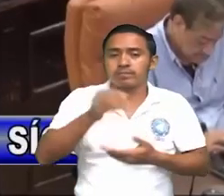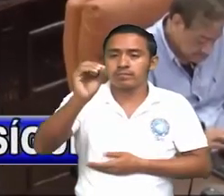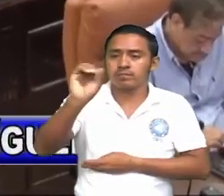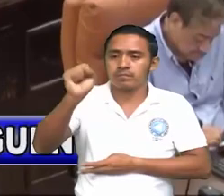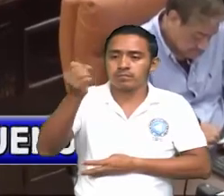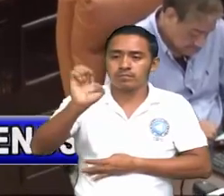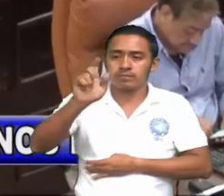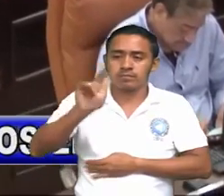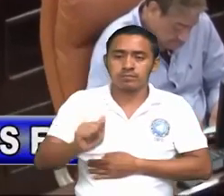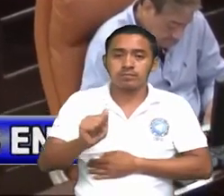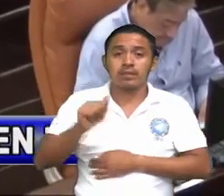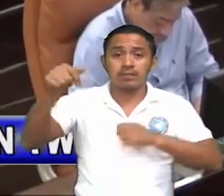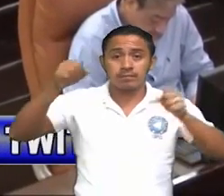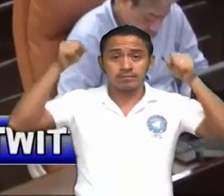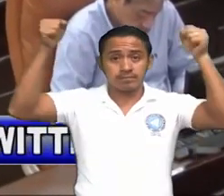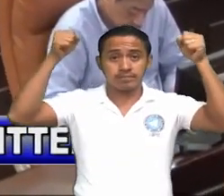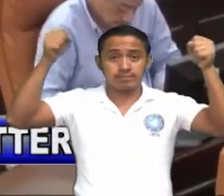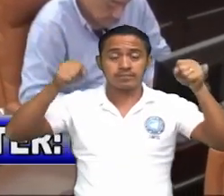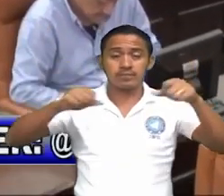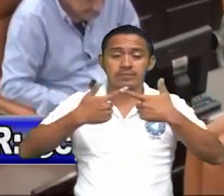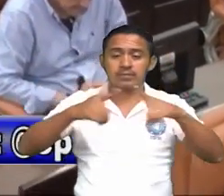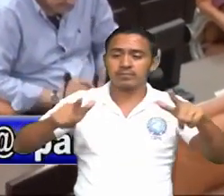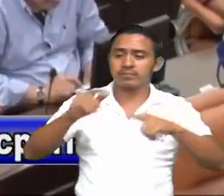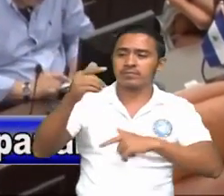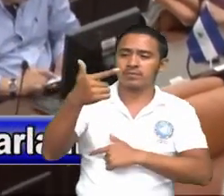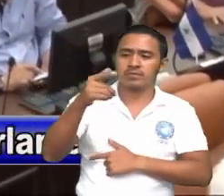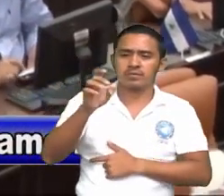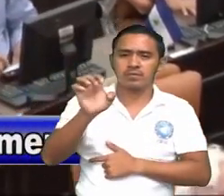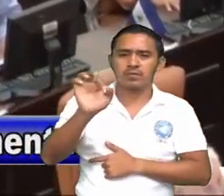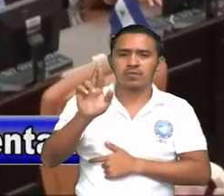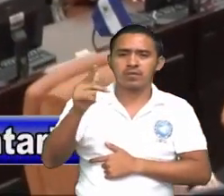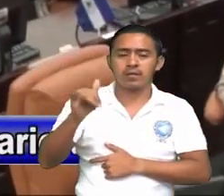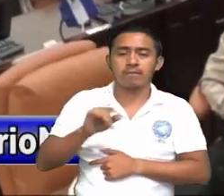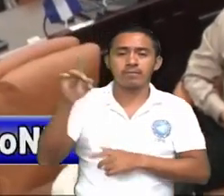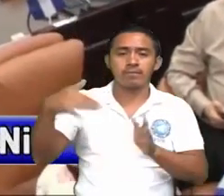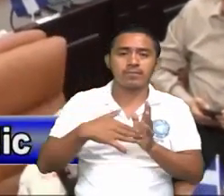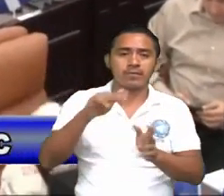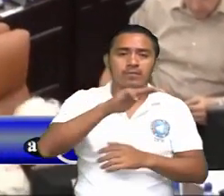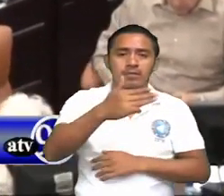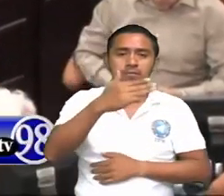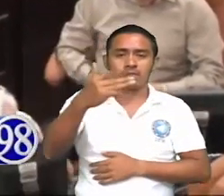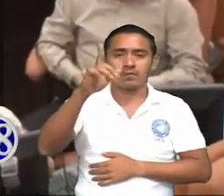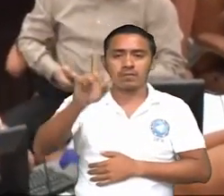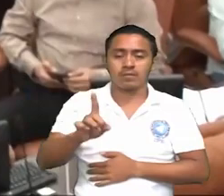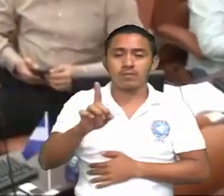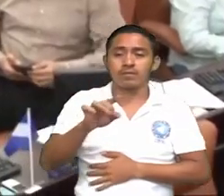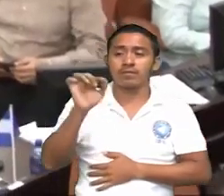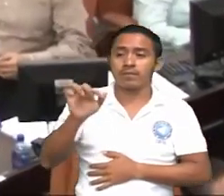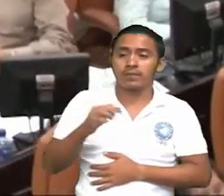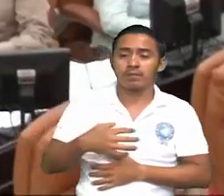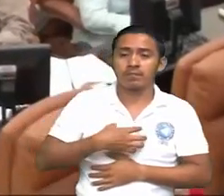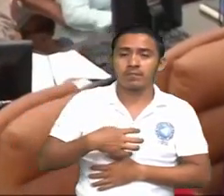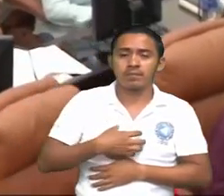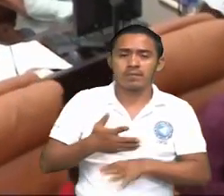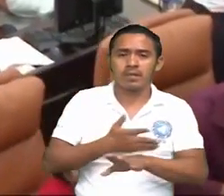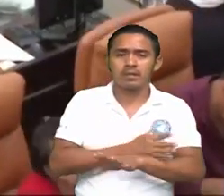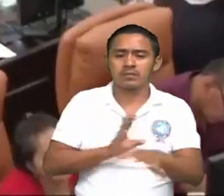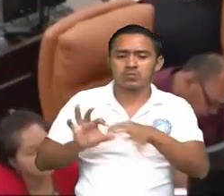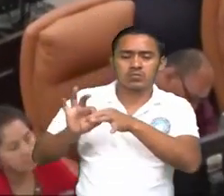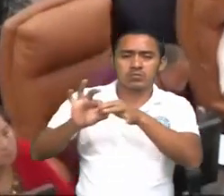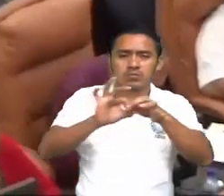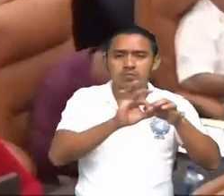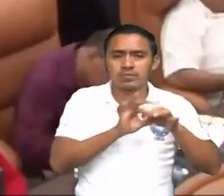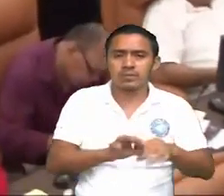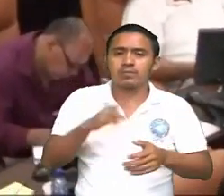pueblo que declaró y ganó su independencia de Georgia en 1991, un país perteneciente a la antigua Unión